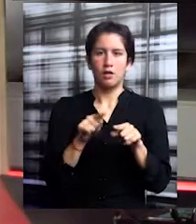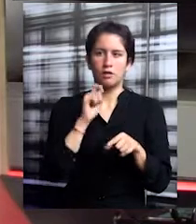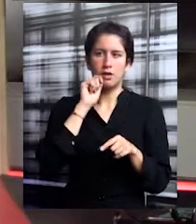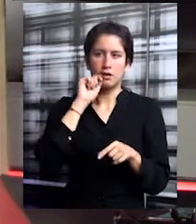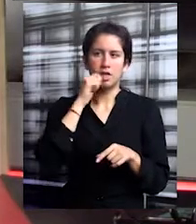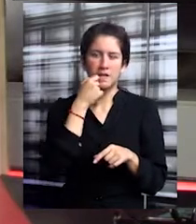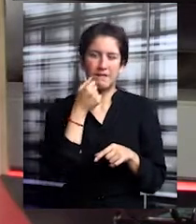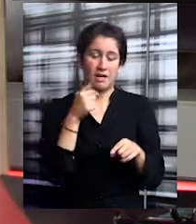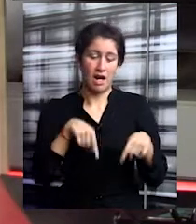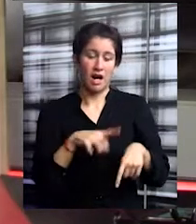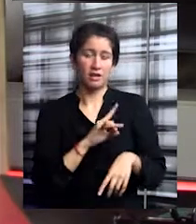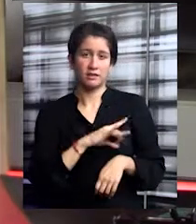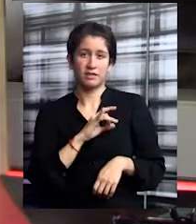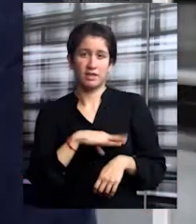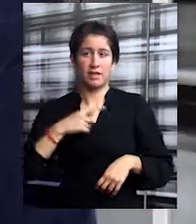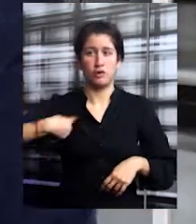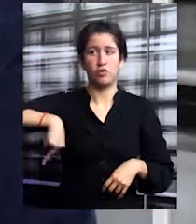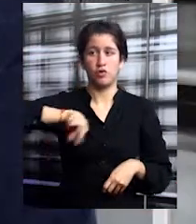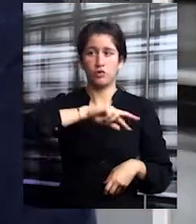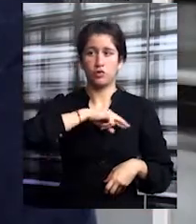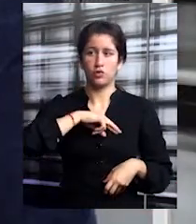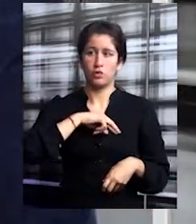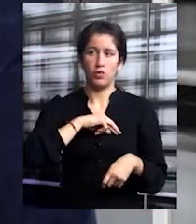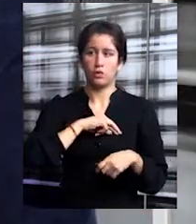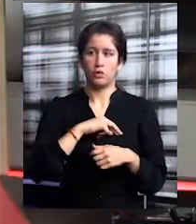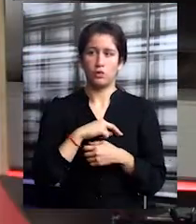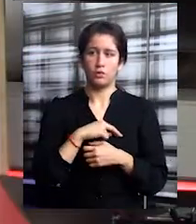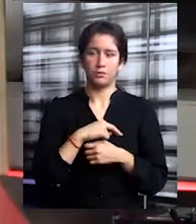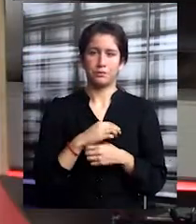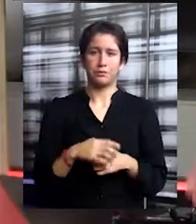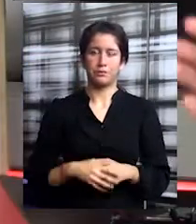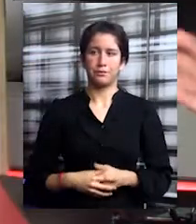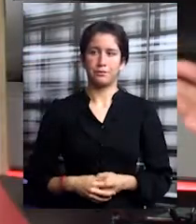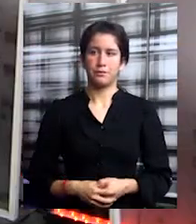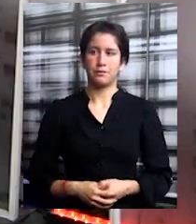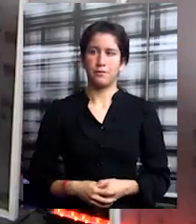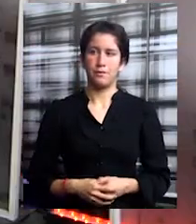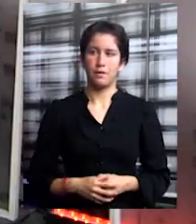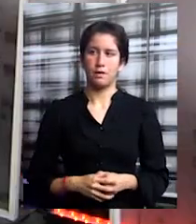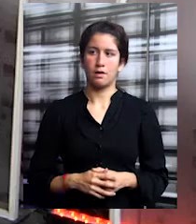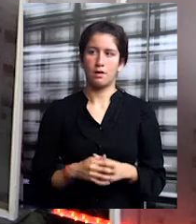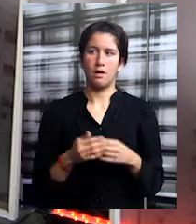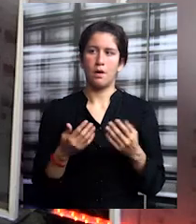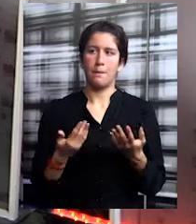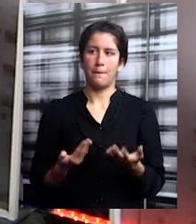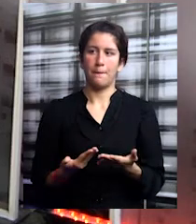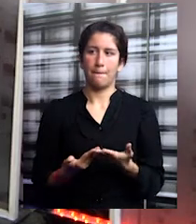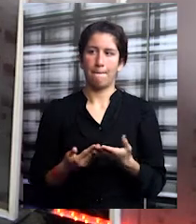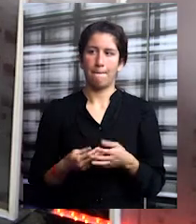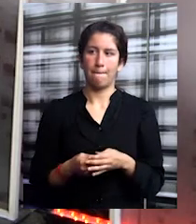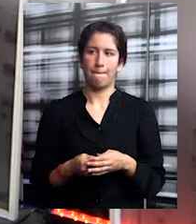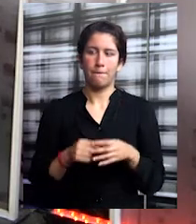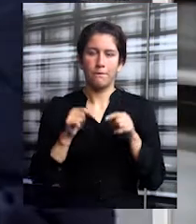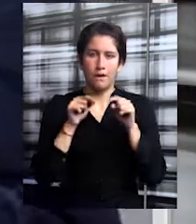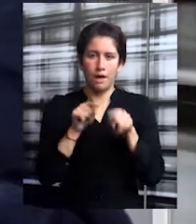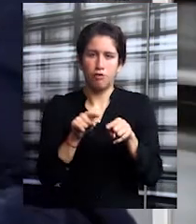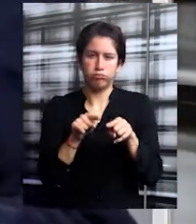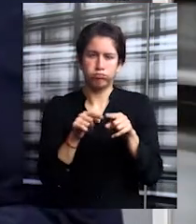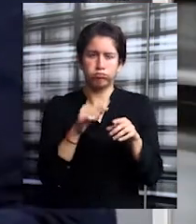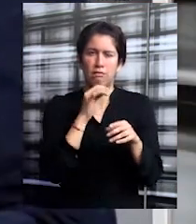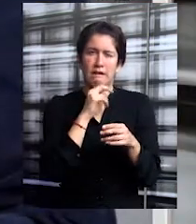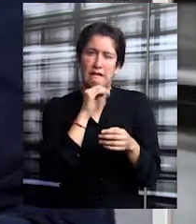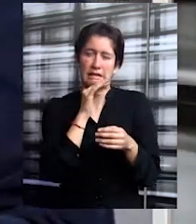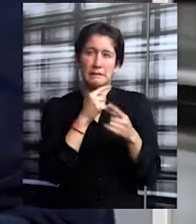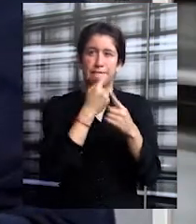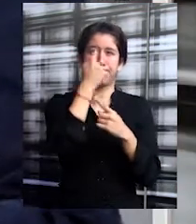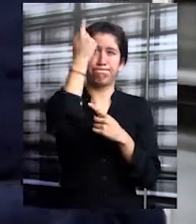se define acá incide en nosotros, sin duda que para nosotros es una tremenda oportunidad. Claro, y por eso lo presenté así, porque la verdad que a usted le sale más rápido,